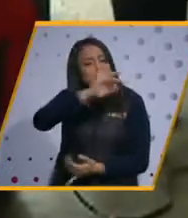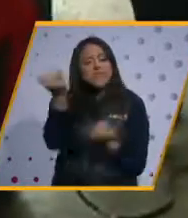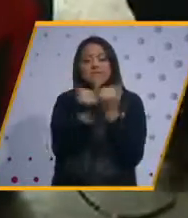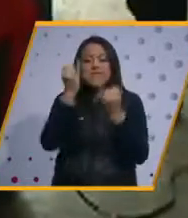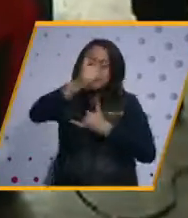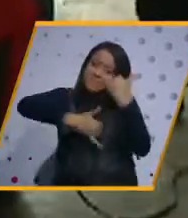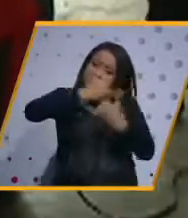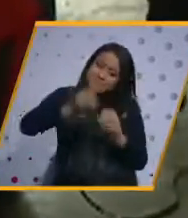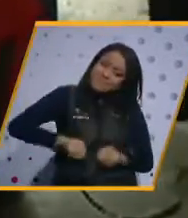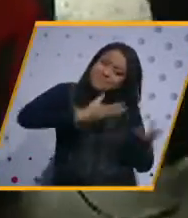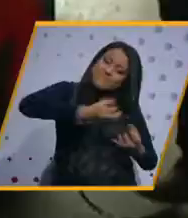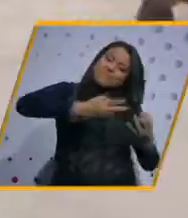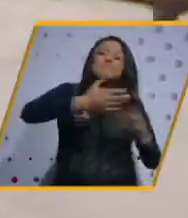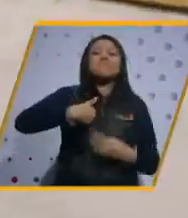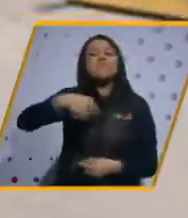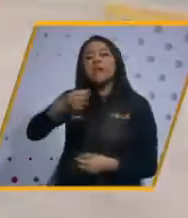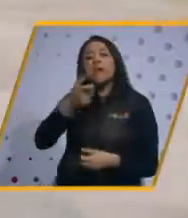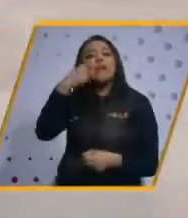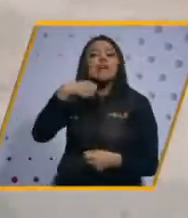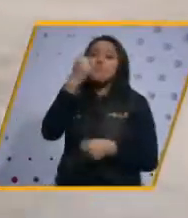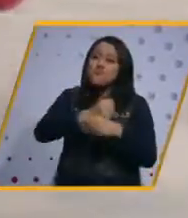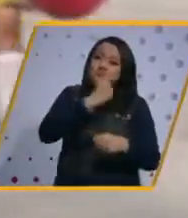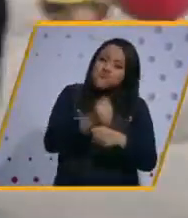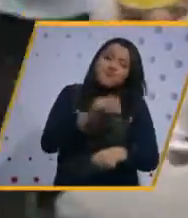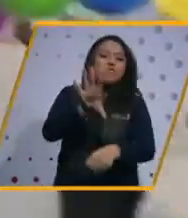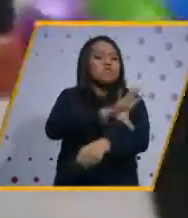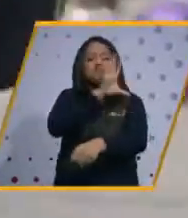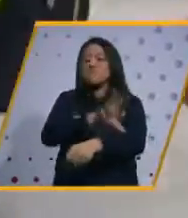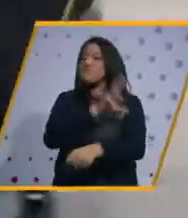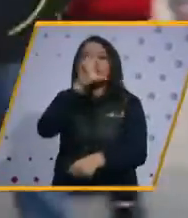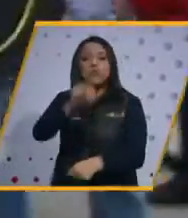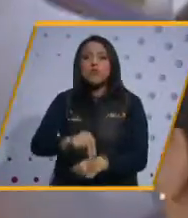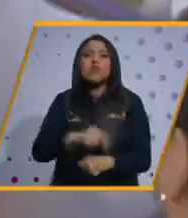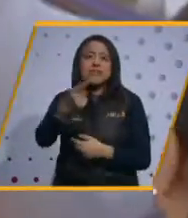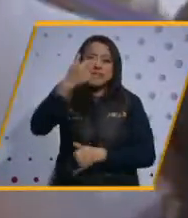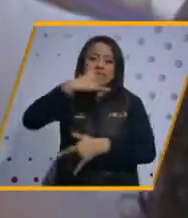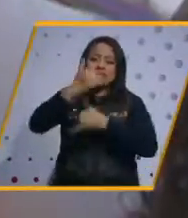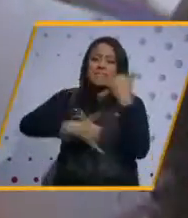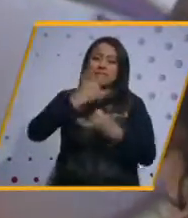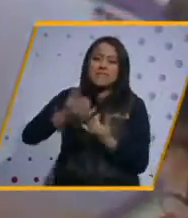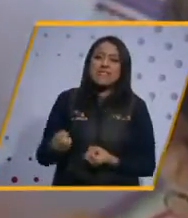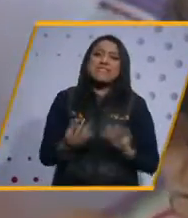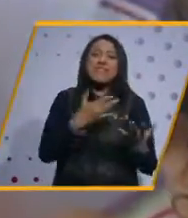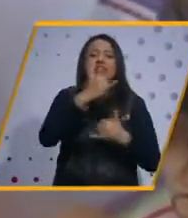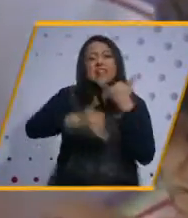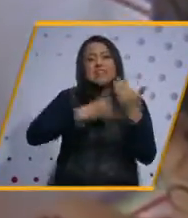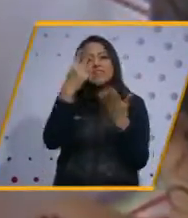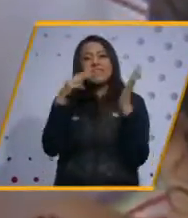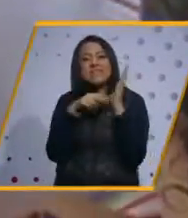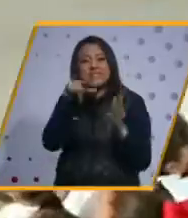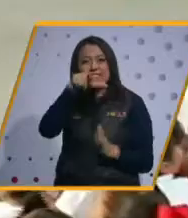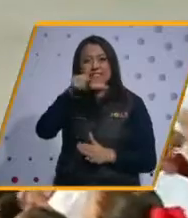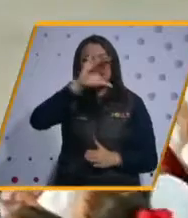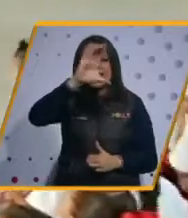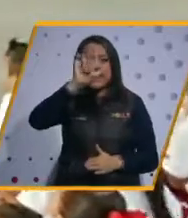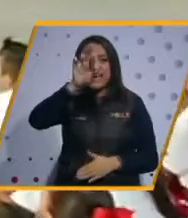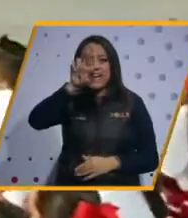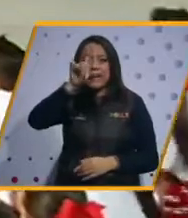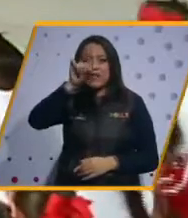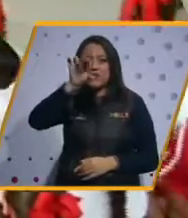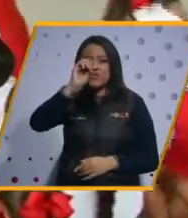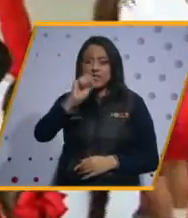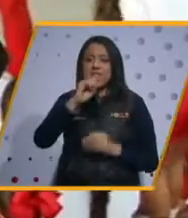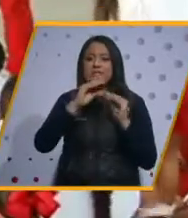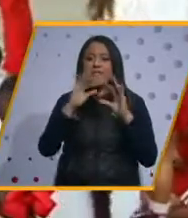sin baterías y que no incite a la violencia a las instalaciones de TV Azteca en todo el país. Juguetón 2017, Carlos Carpizo